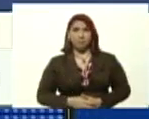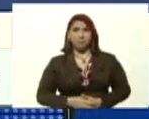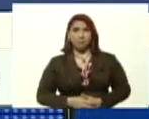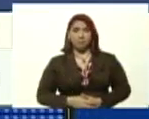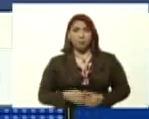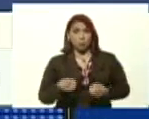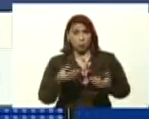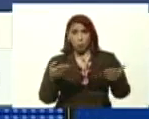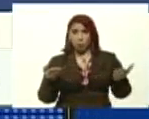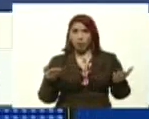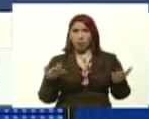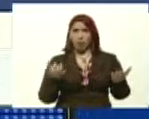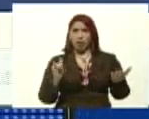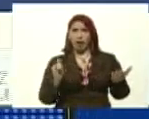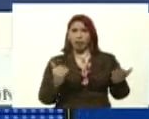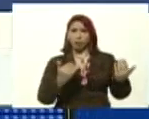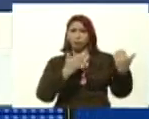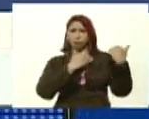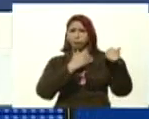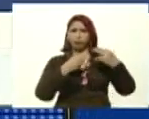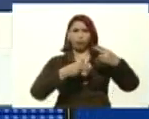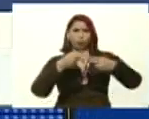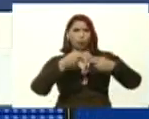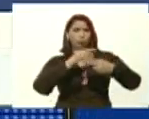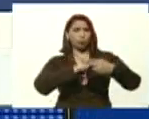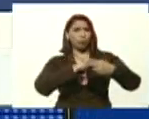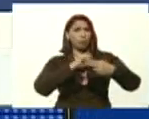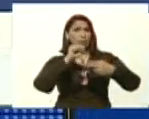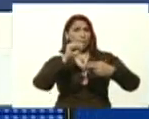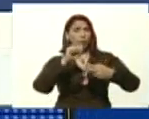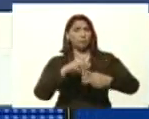Ustedes son los que están a la cabeza de la construcción del socialismo